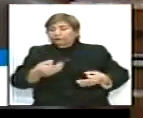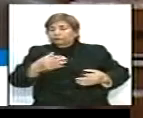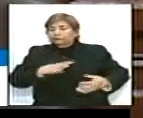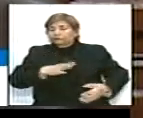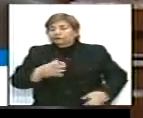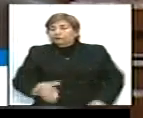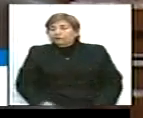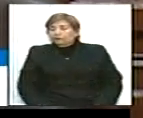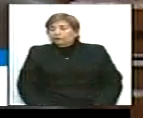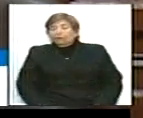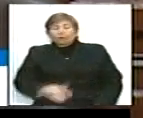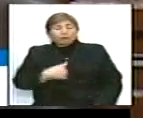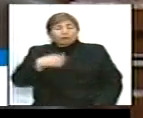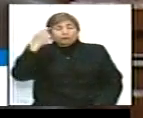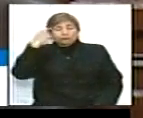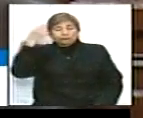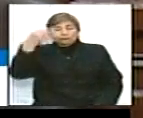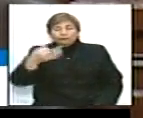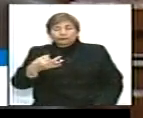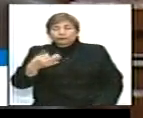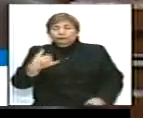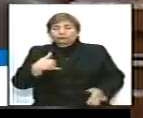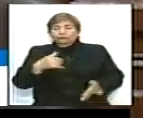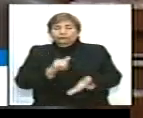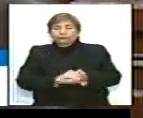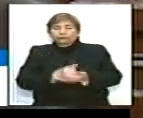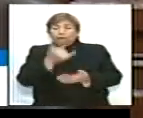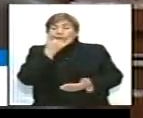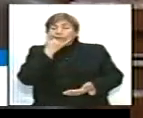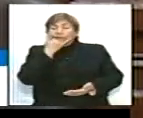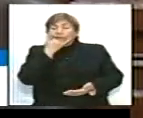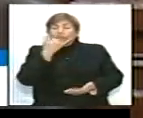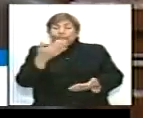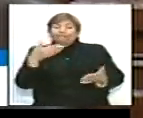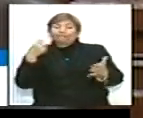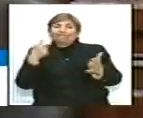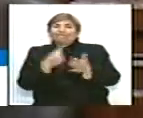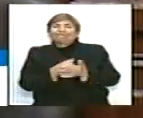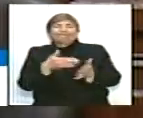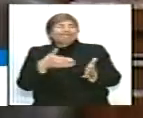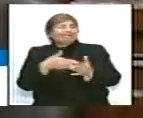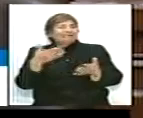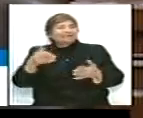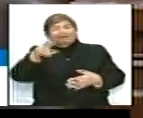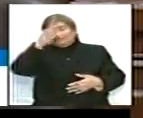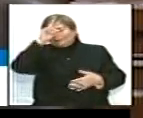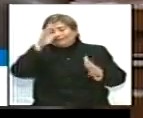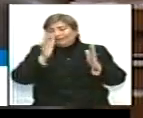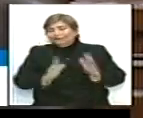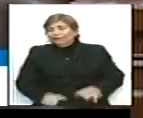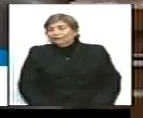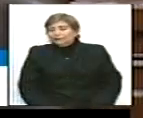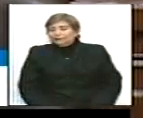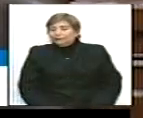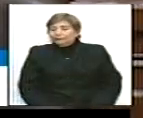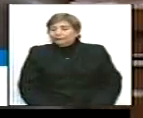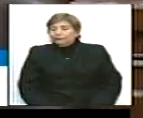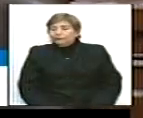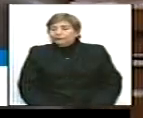presidenta, y yo creo que aquí el que ha cometido esta tropelía contra el pueblo peruano es...